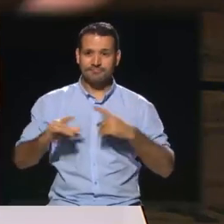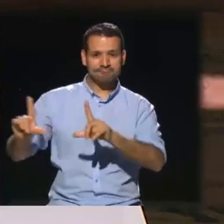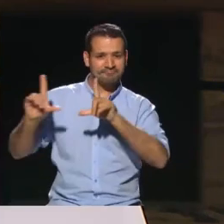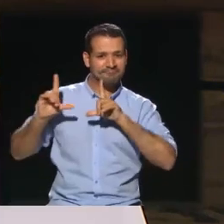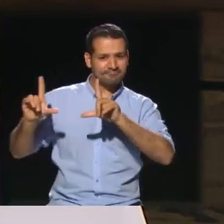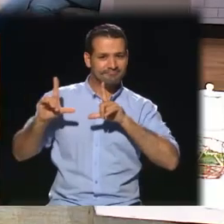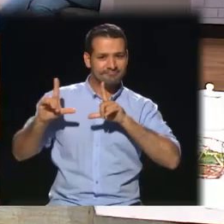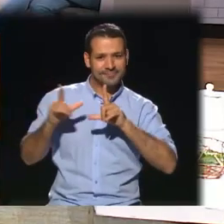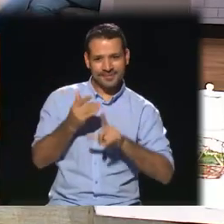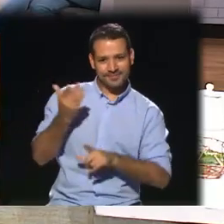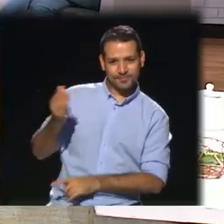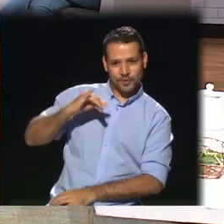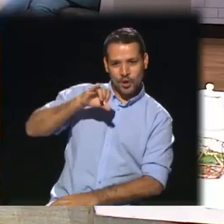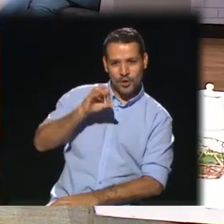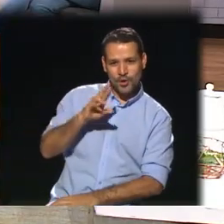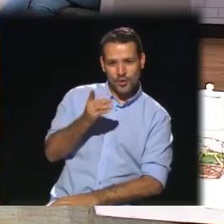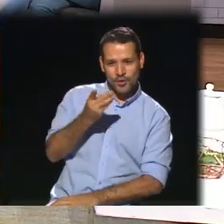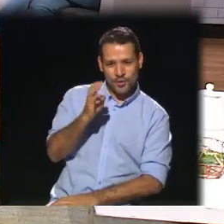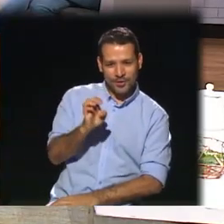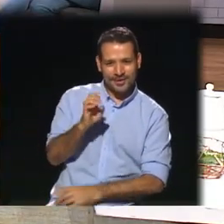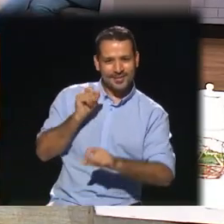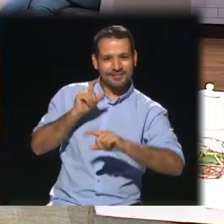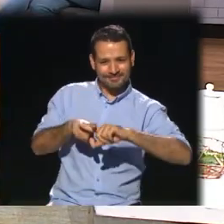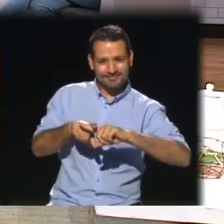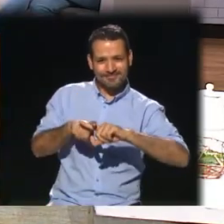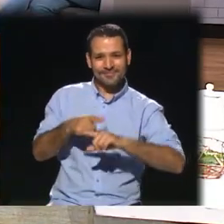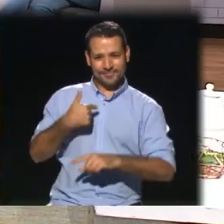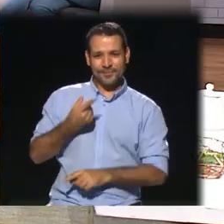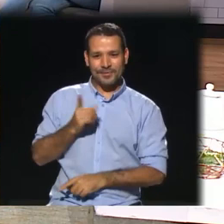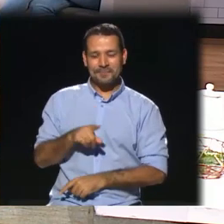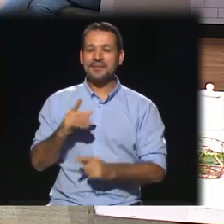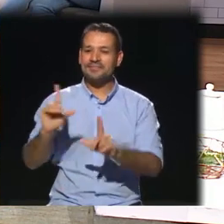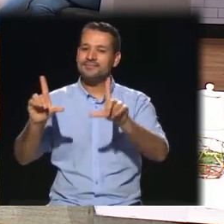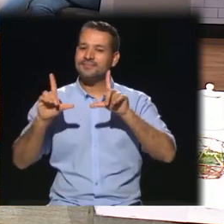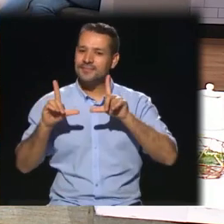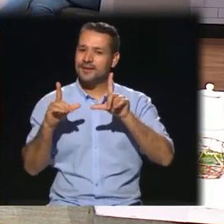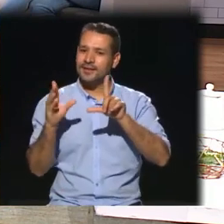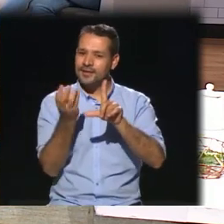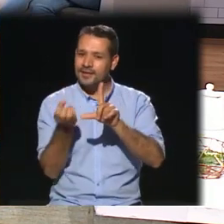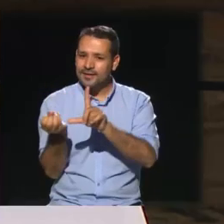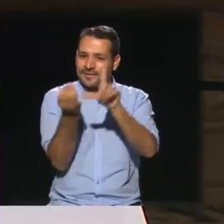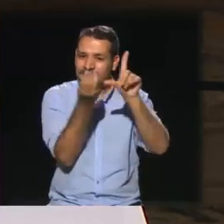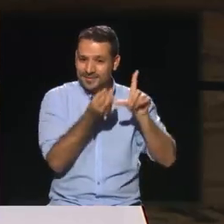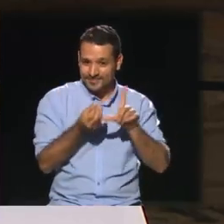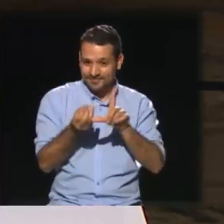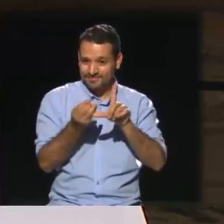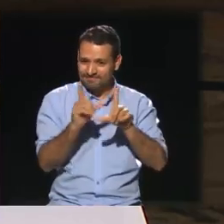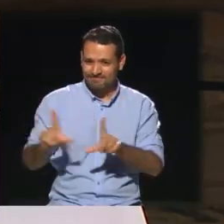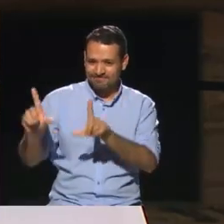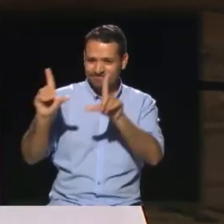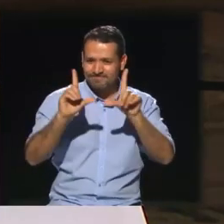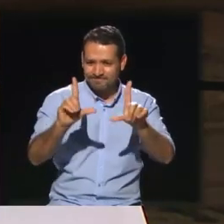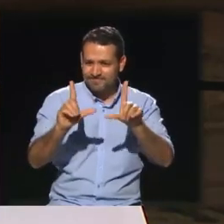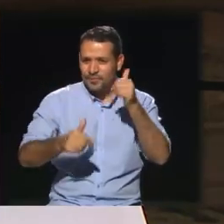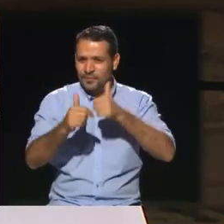Idiomas, entre ellos Jorge Hugo, yo también, pero venimos haciendo un trabajo muy enriquecedor en